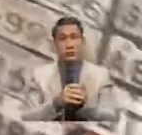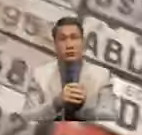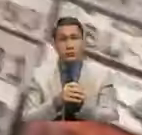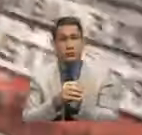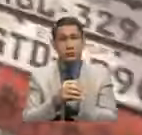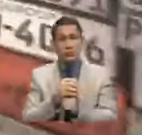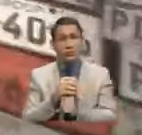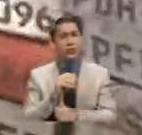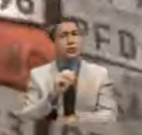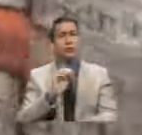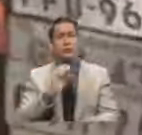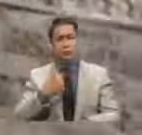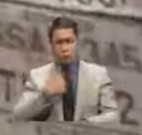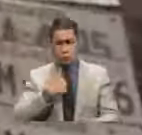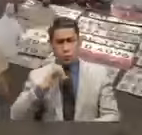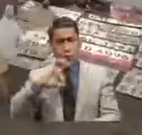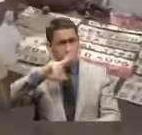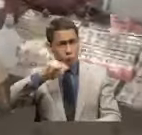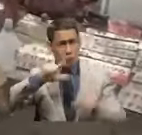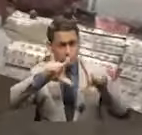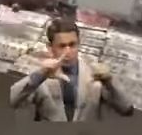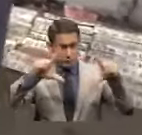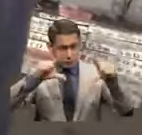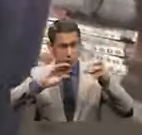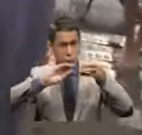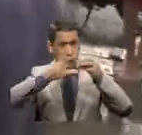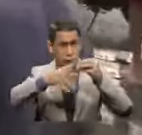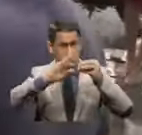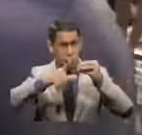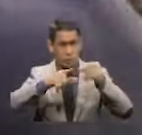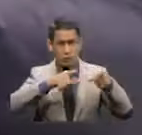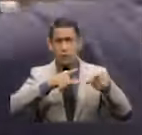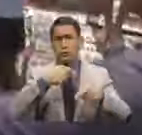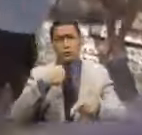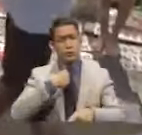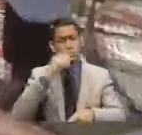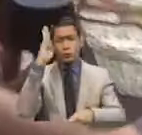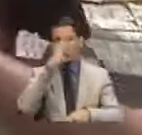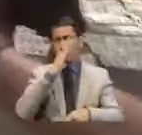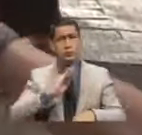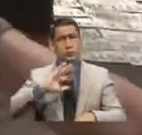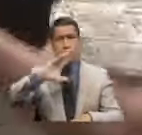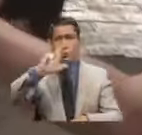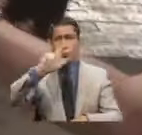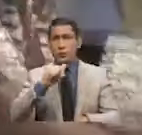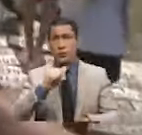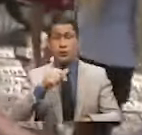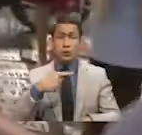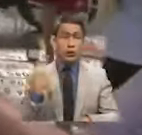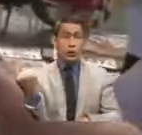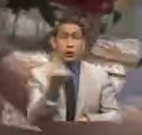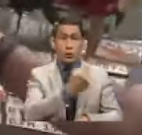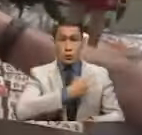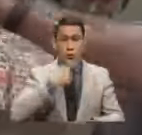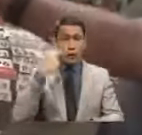nosotros la sacamos, nosotros no somos acuáticos. Sin comprender la presión del agua que la levanta. Y aquí los muchachos, como son pesqueros, ellos van abajo a la profundidad y